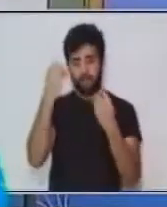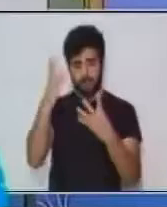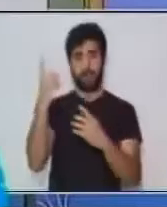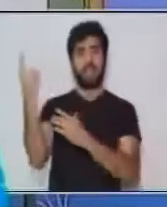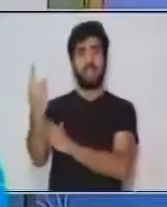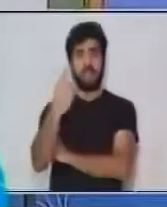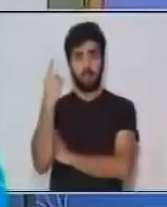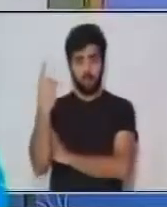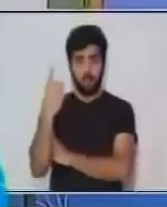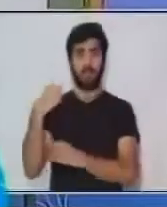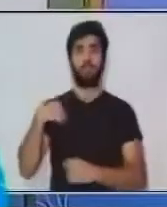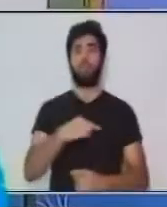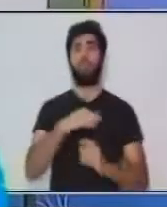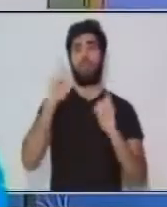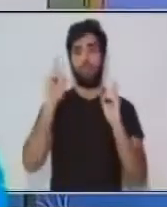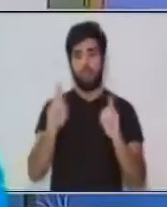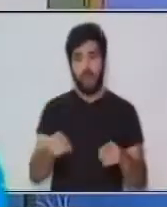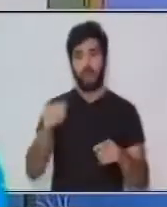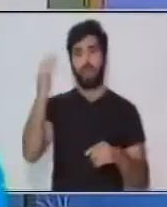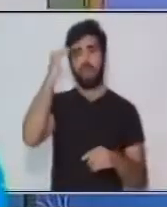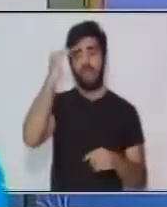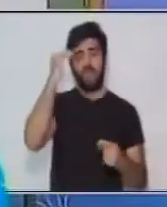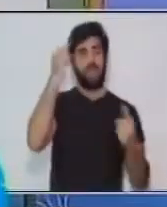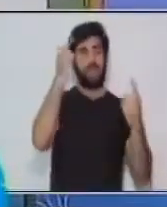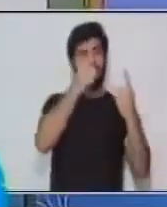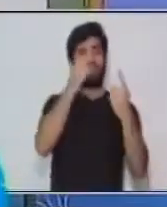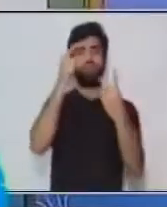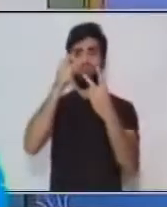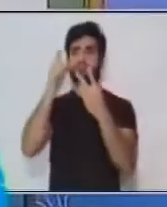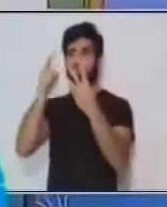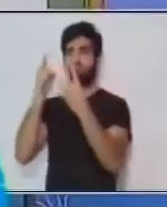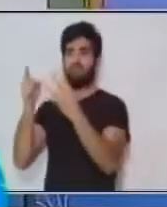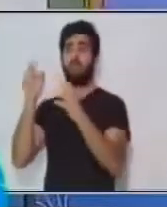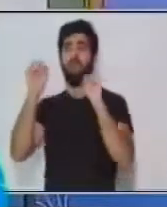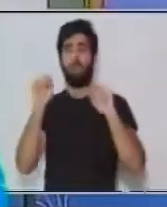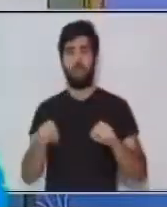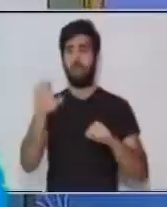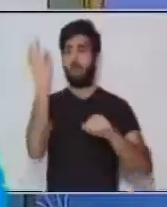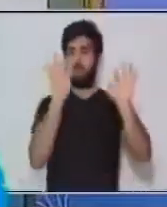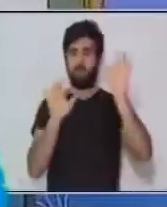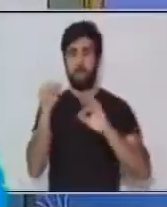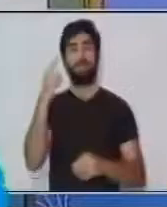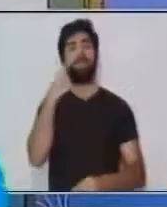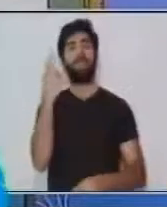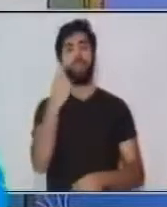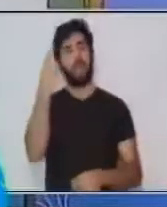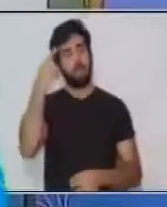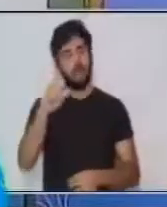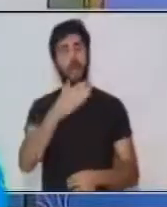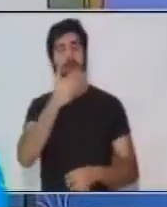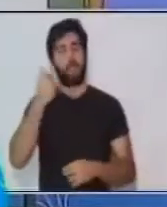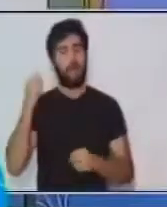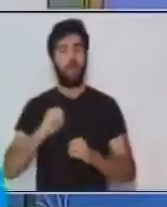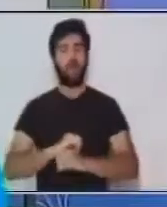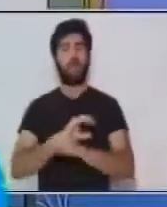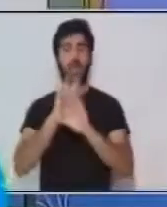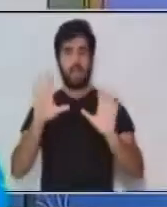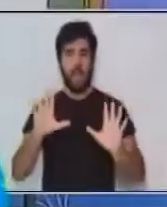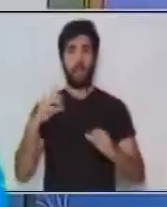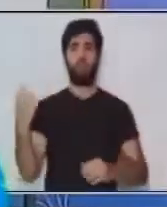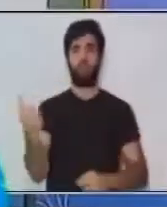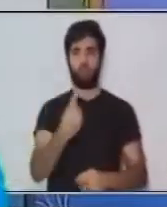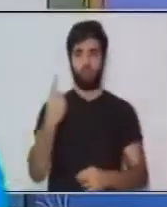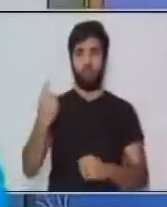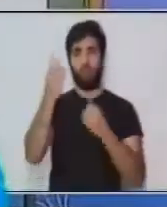nosotros tenemos que identificar qué tipos de fuentes nosotros podemos buscar para toda la información que